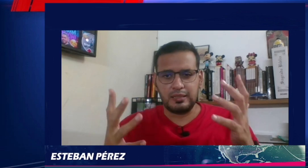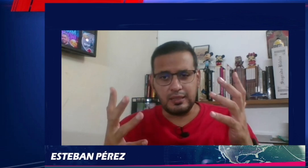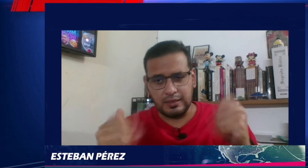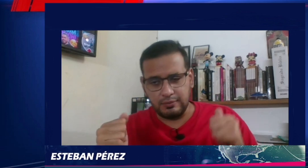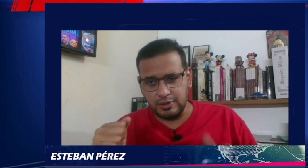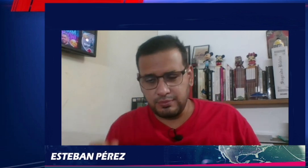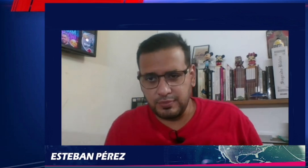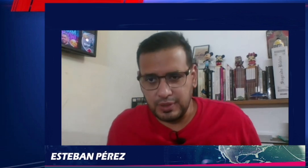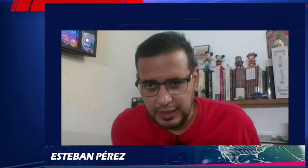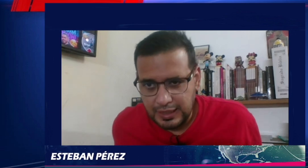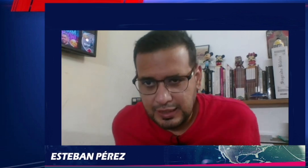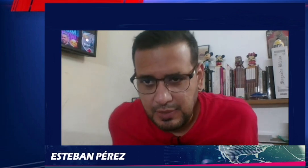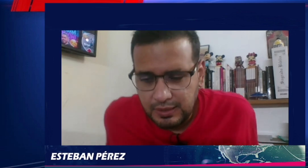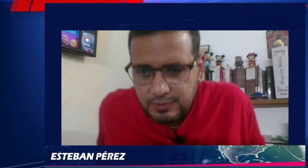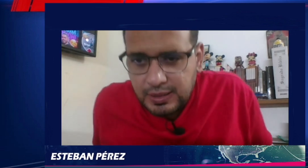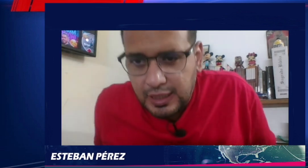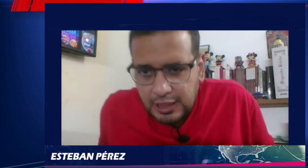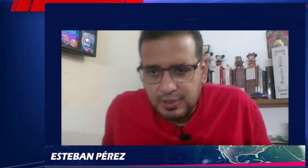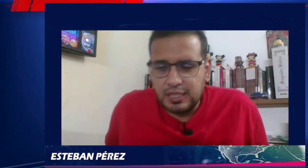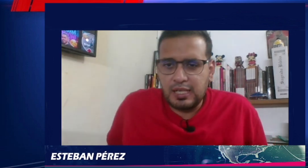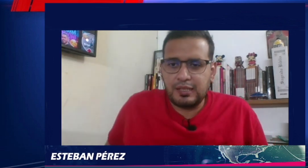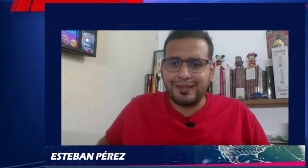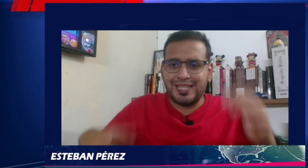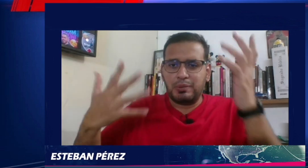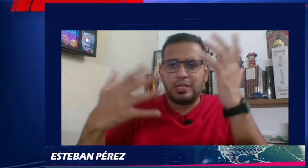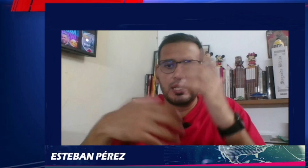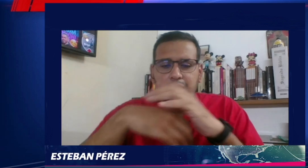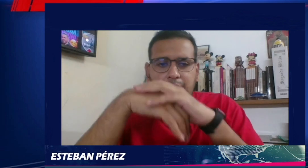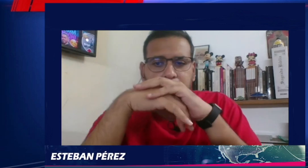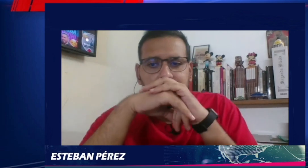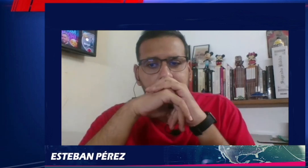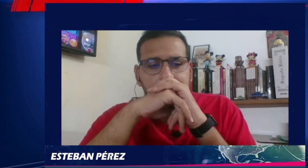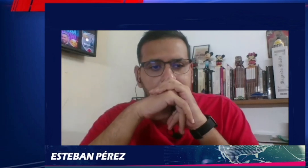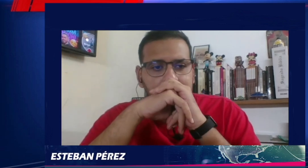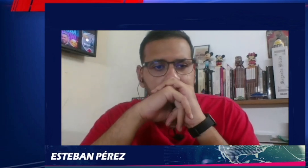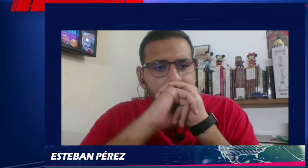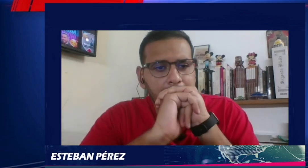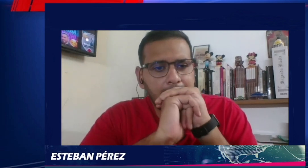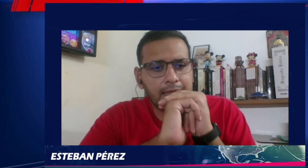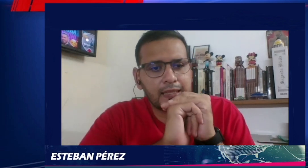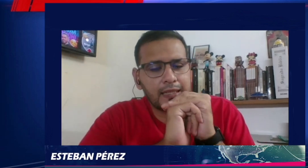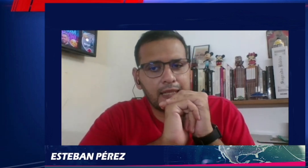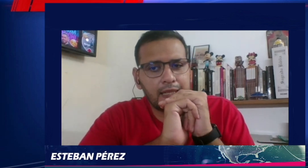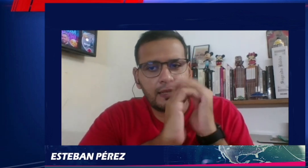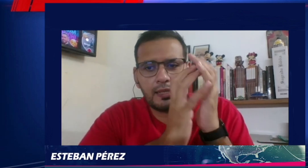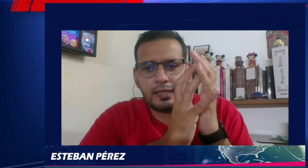primera, bueno, ¿de qué tema? ¿De qué tema te da risa, Esteban? Me da risa